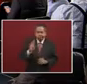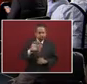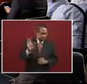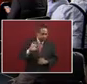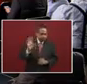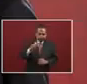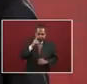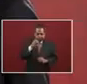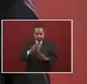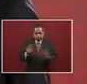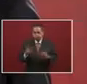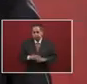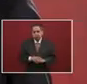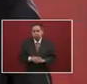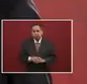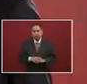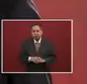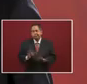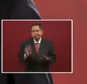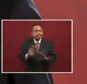Miren, eso